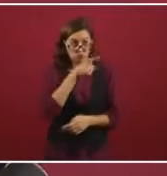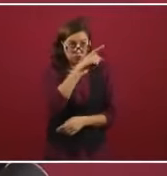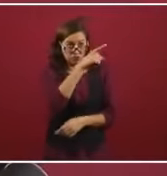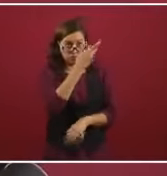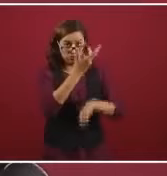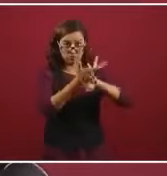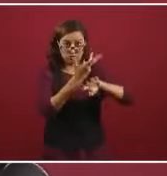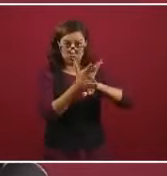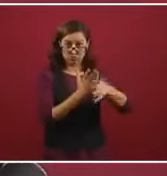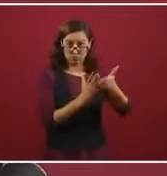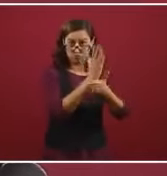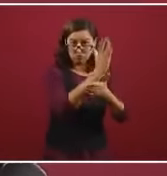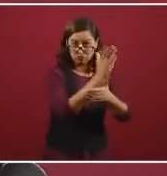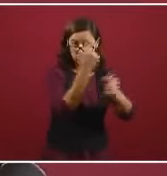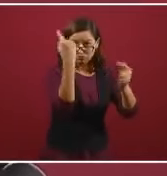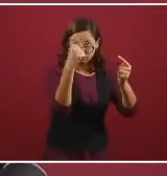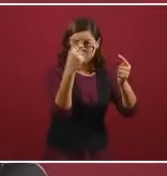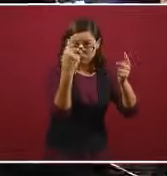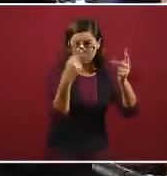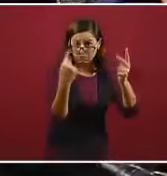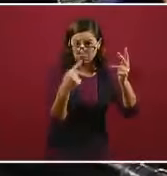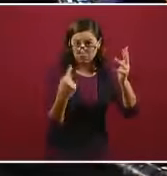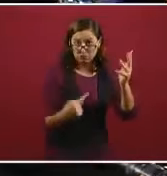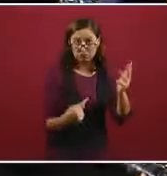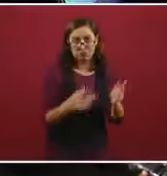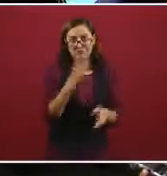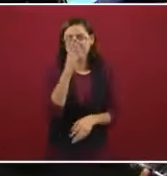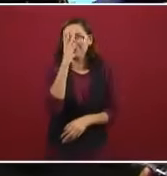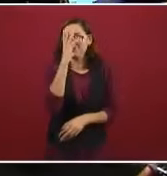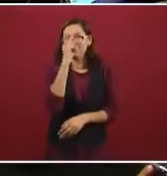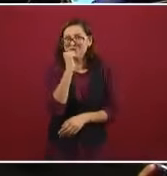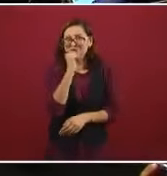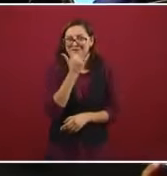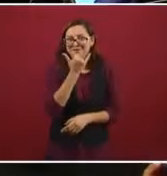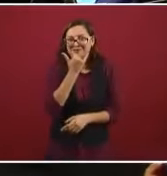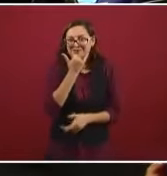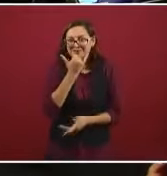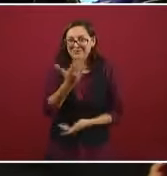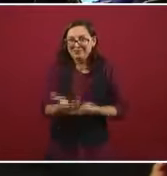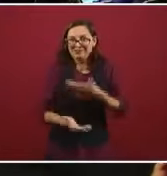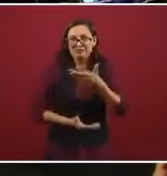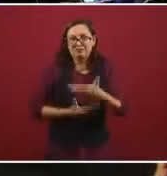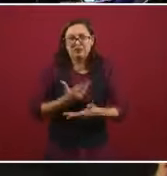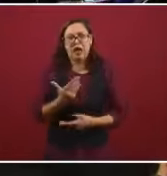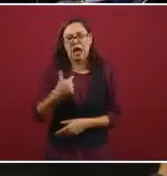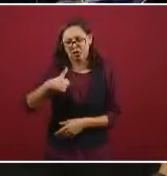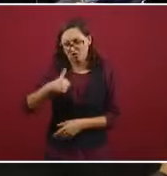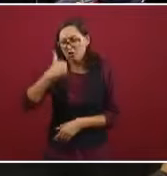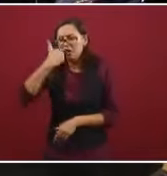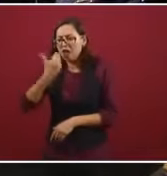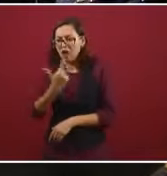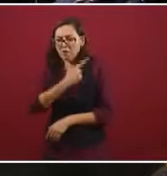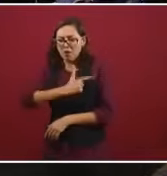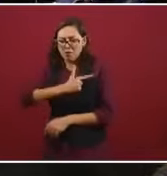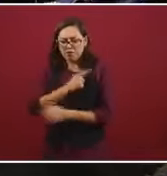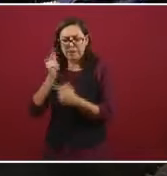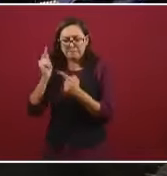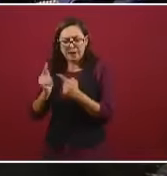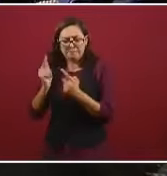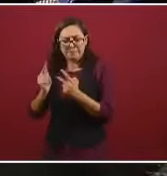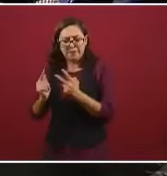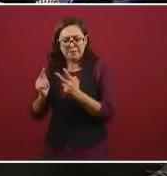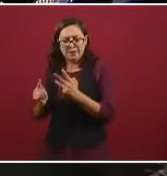política norteamericana México no la puede determinar, con todo respeto. Puede ser que nos gusten muchas cosas, pero nosotros